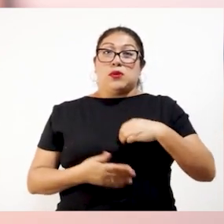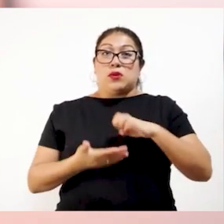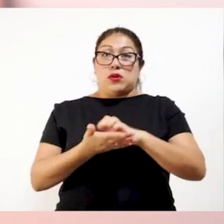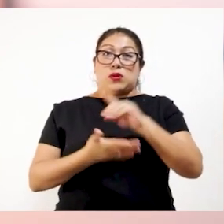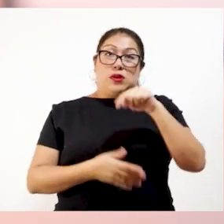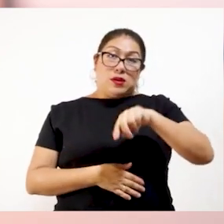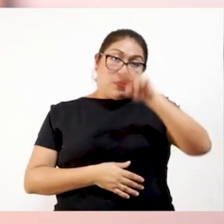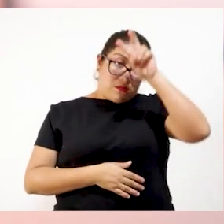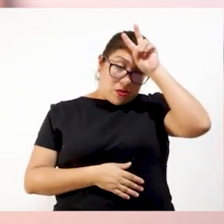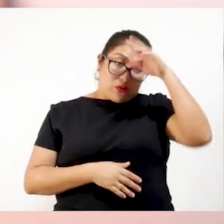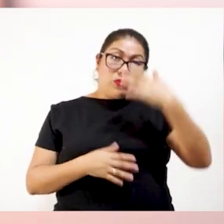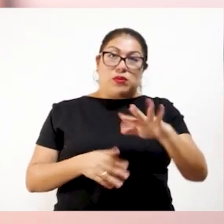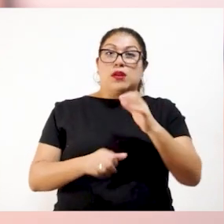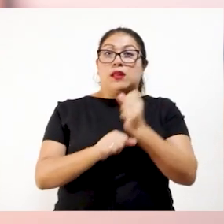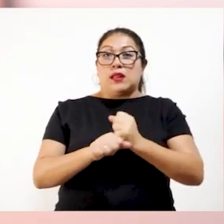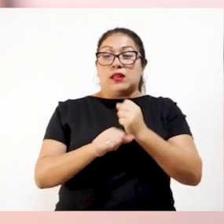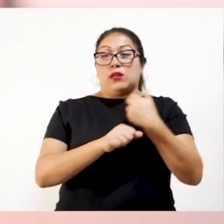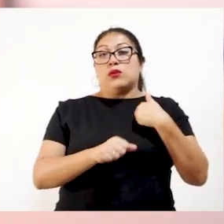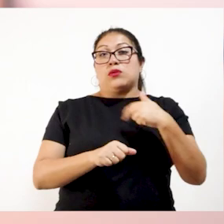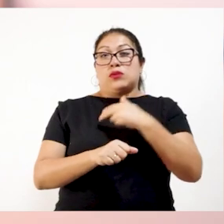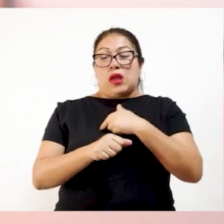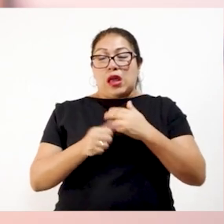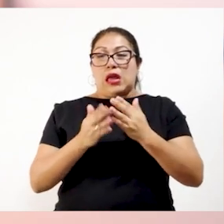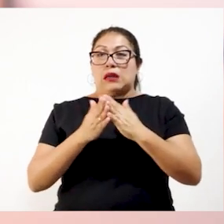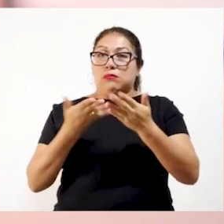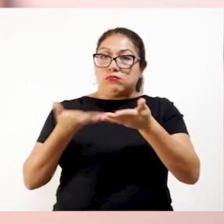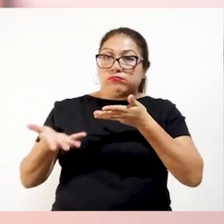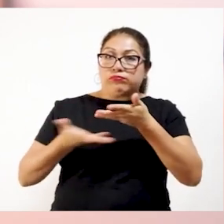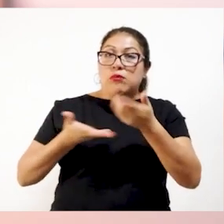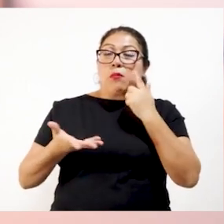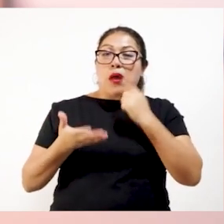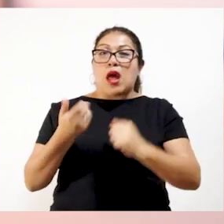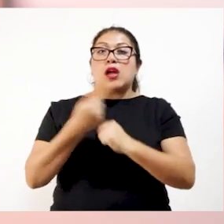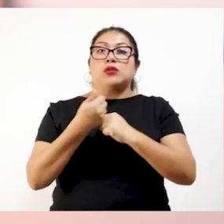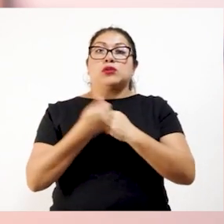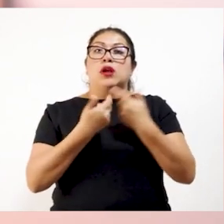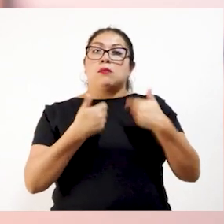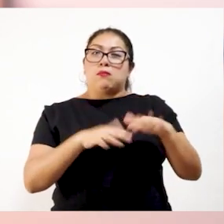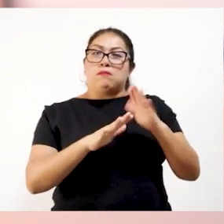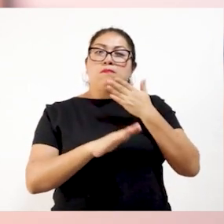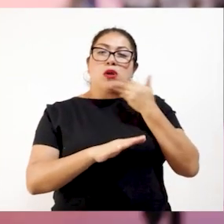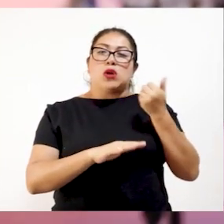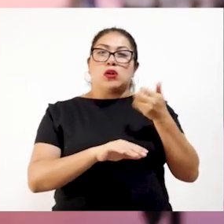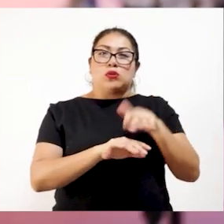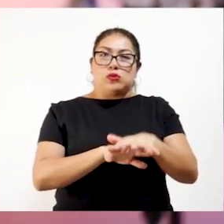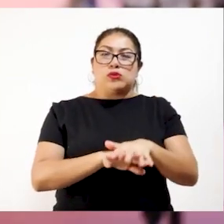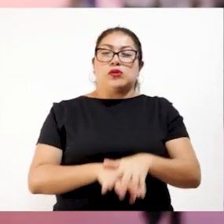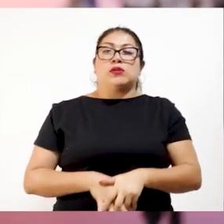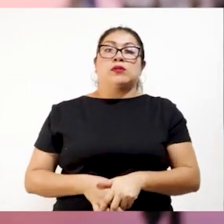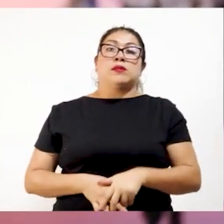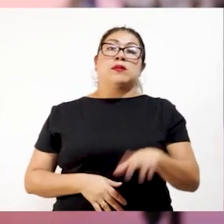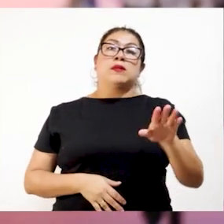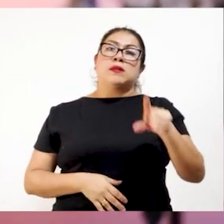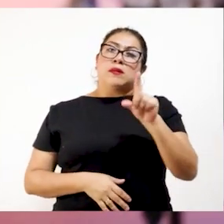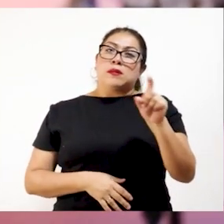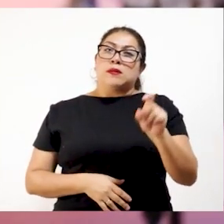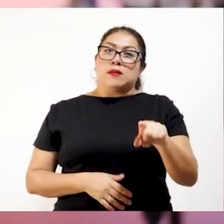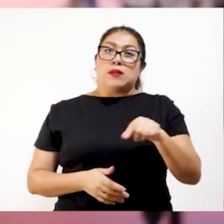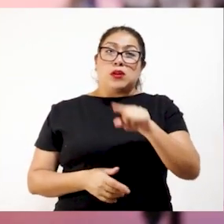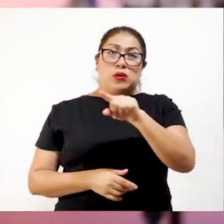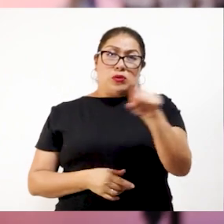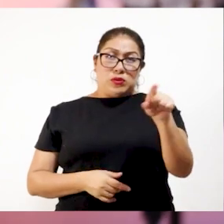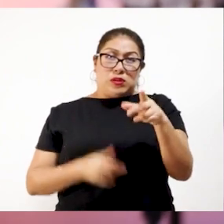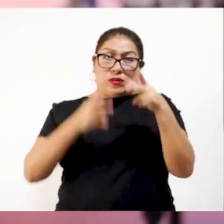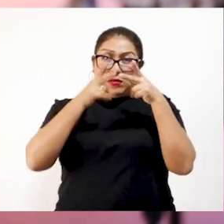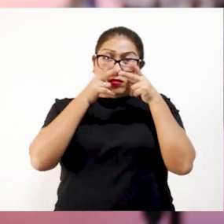el Ministerio de Educación de Perú, con el cual estamos trabajando pues, para favorecer una mayor inclusión. Claro, dime, algún profesor que